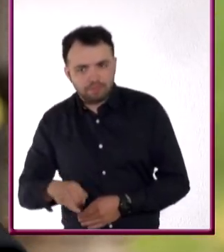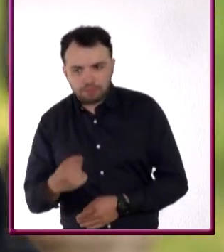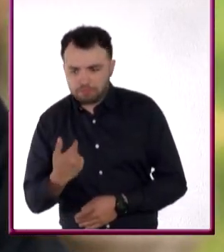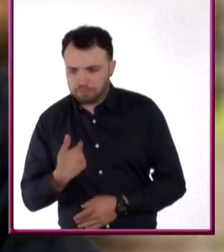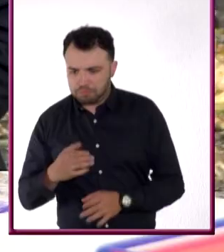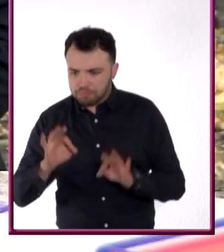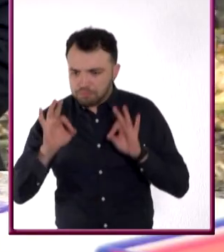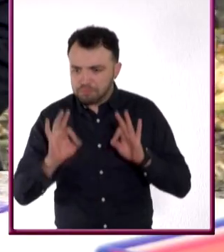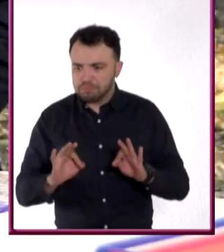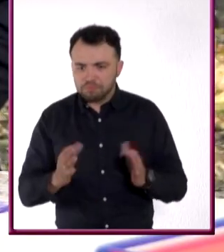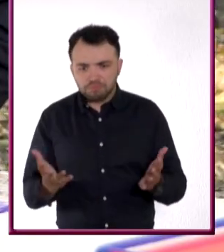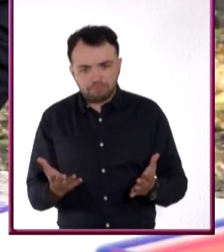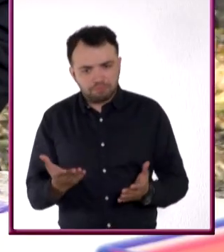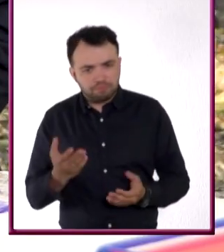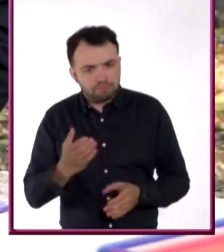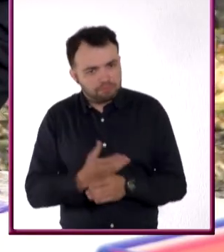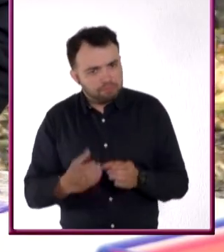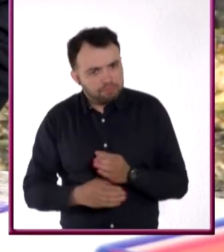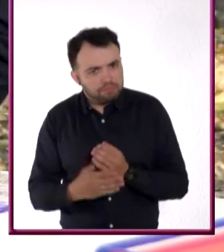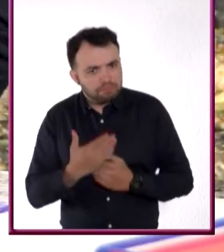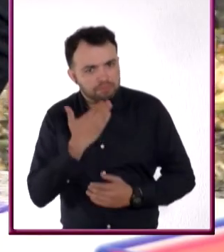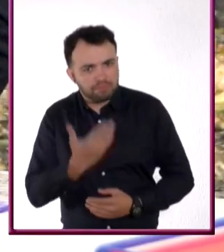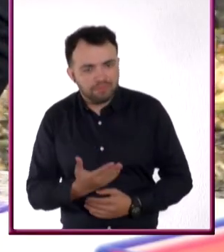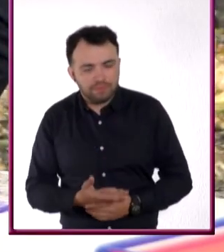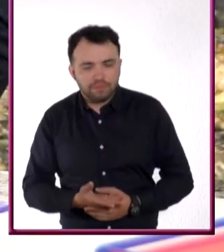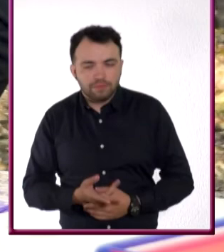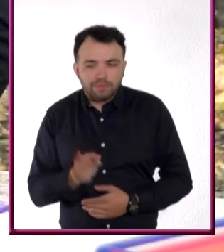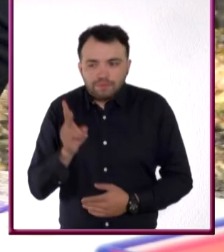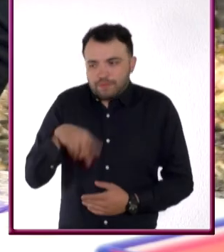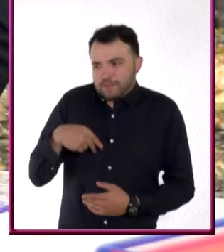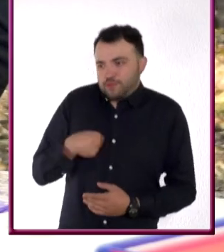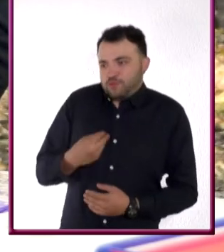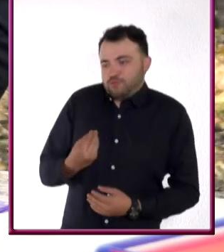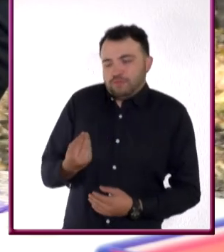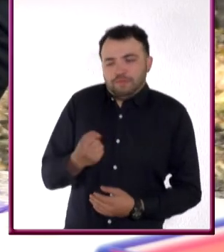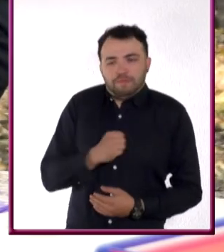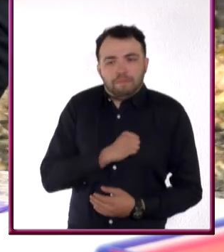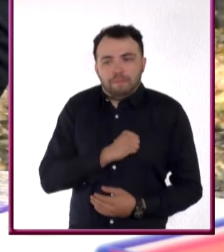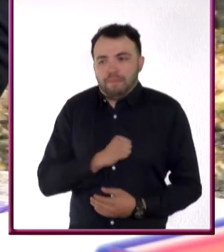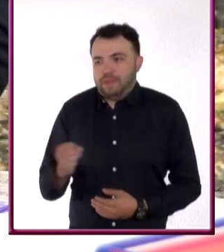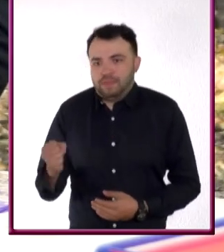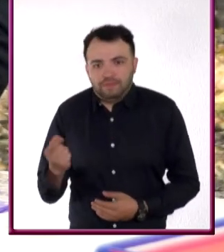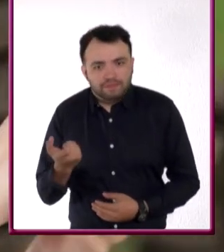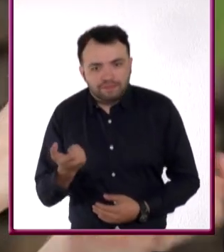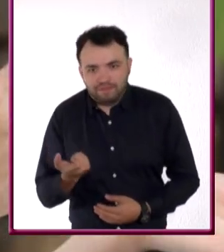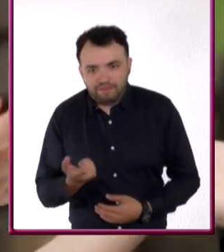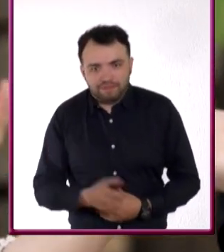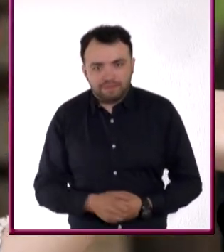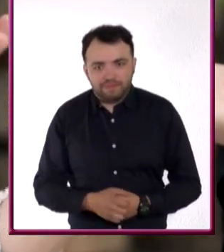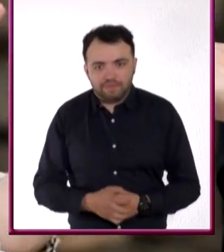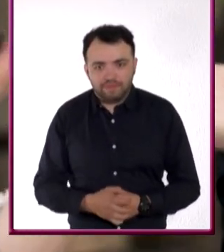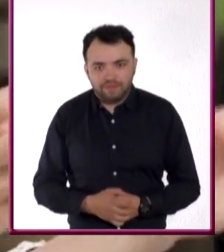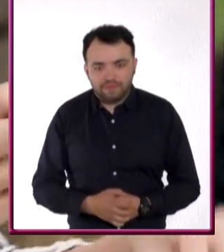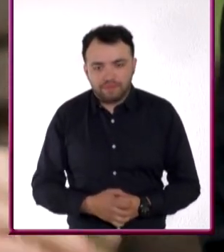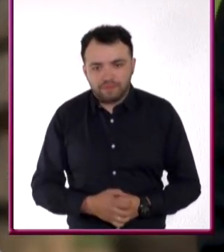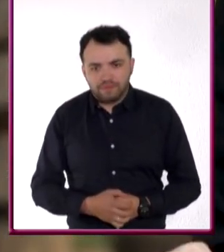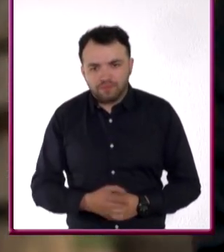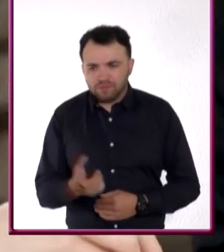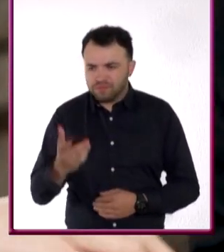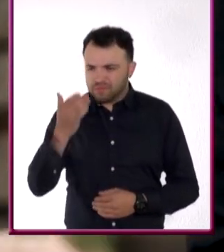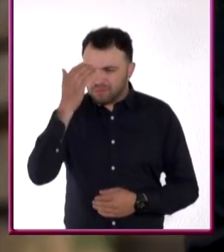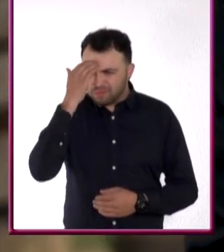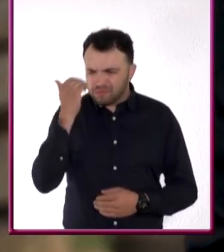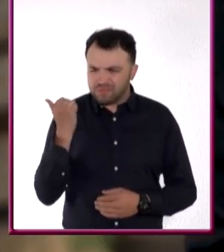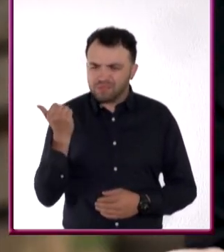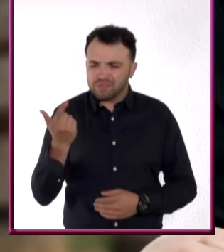súper derecho. Ya sé. La verdad es que yo soy muy mala con el dinero. El dinero. Oye, ¿y tú conoces a alguien que